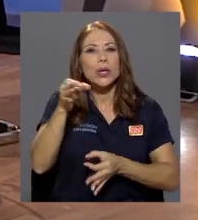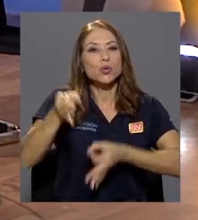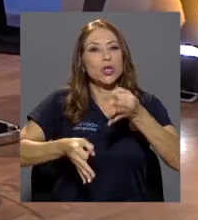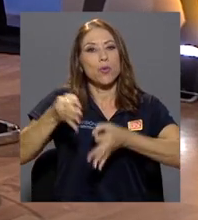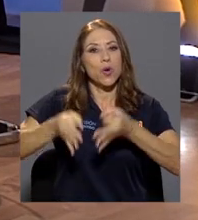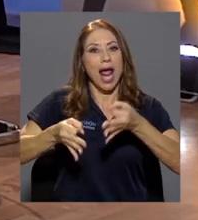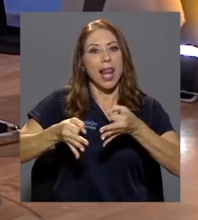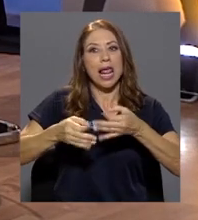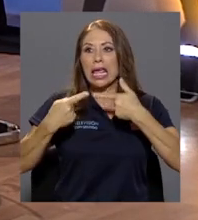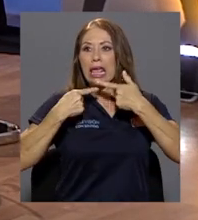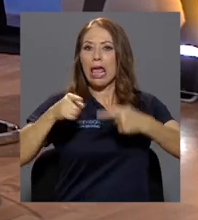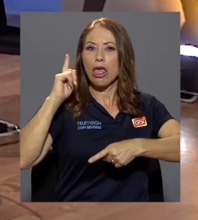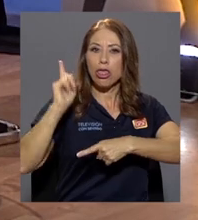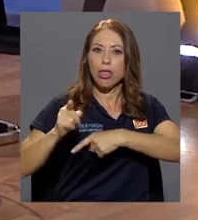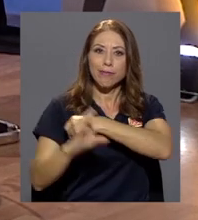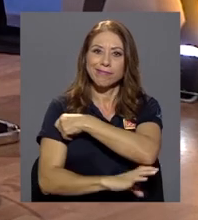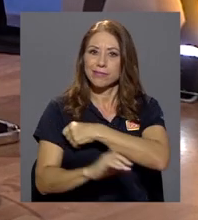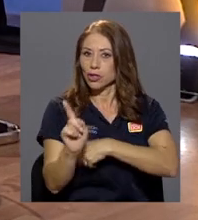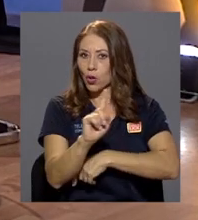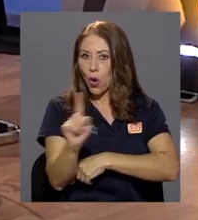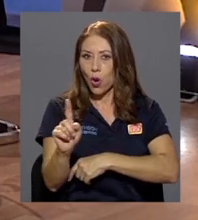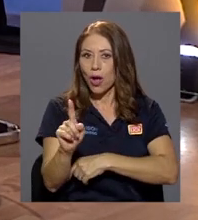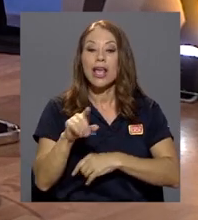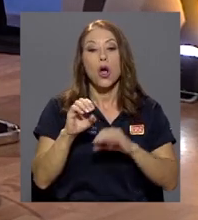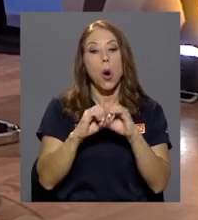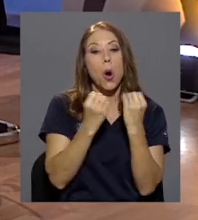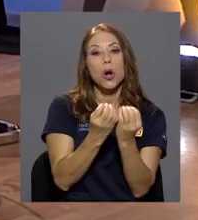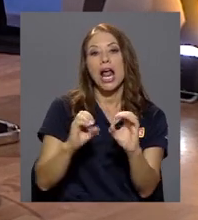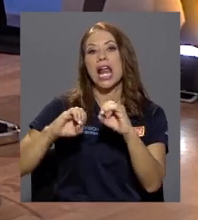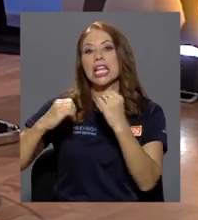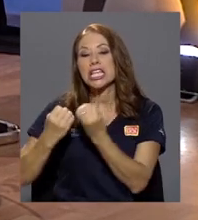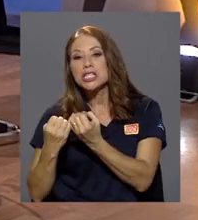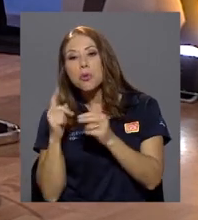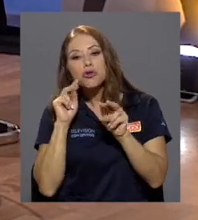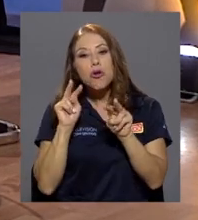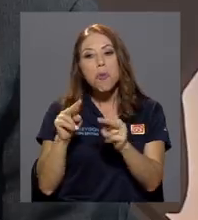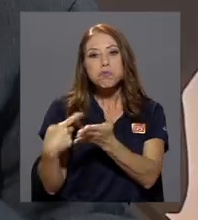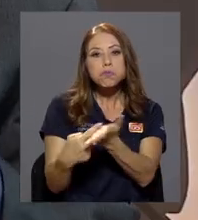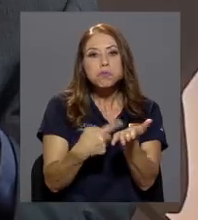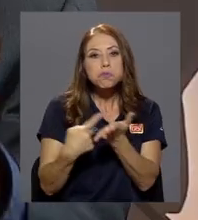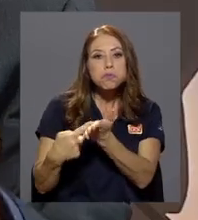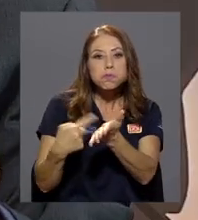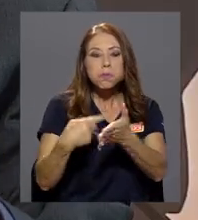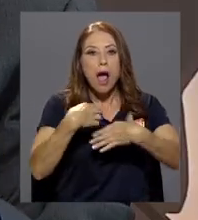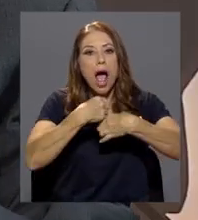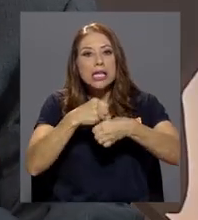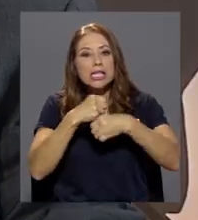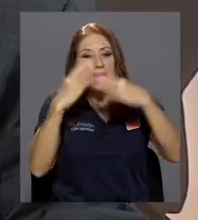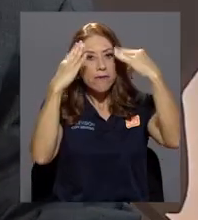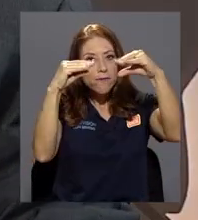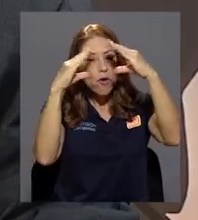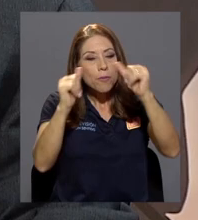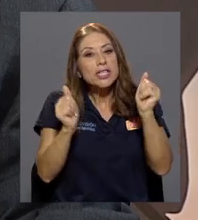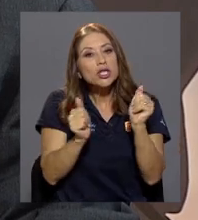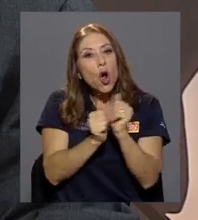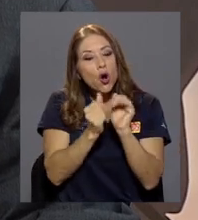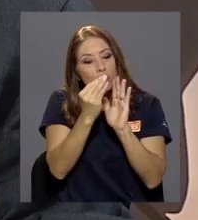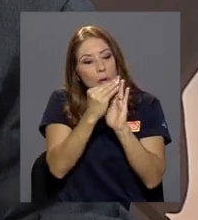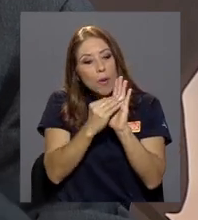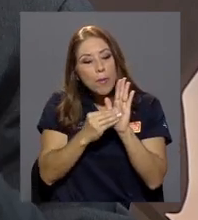es un tribunal que dicta sentencias condenatorias sino que son organismos que elaboran informes con un conjunto de recomendaciones